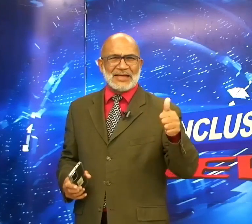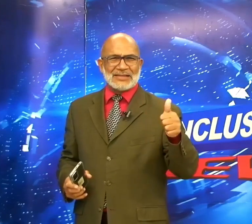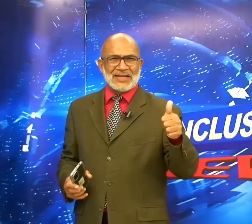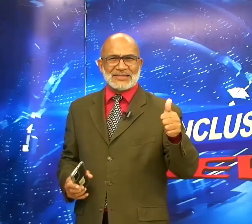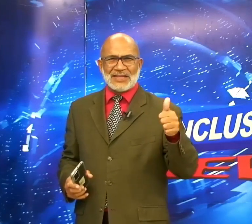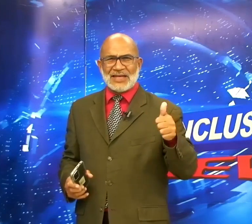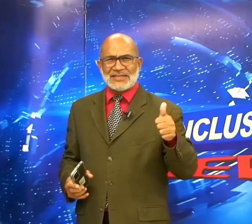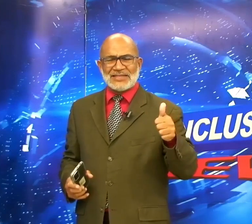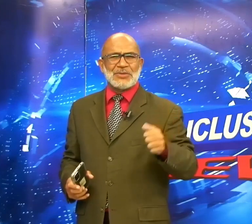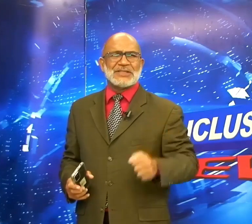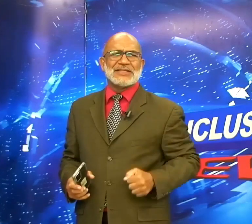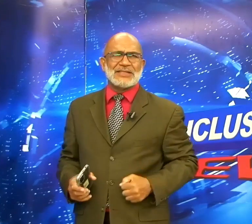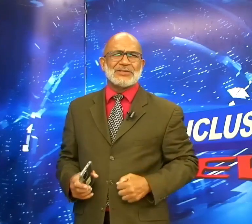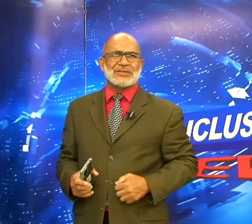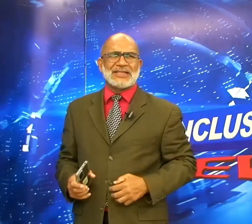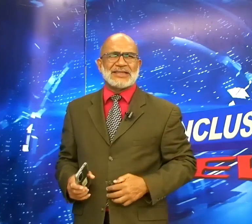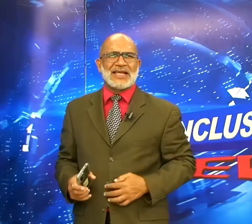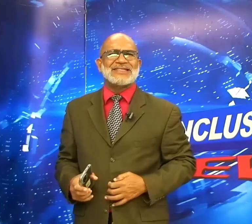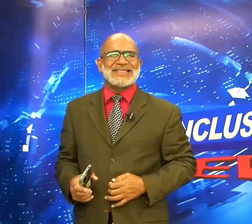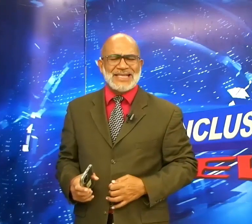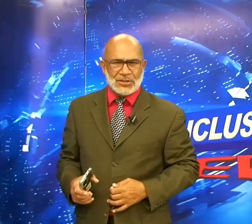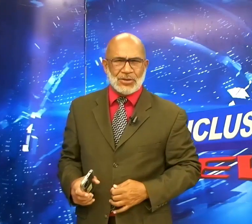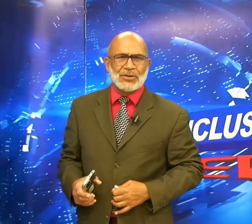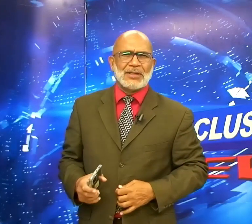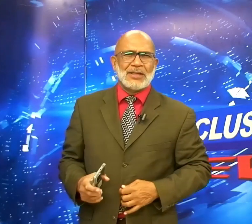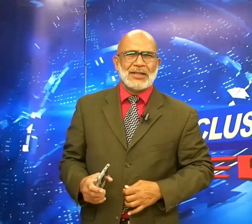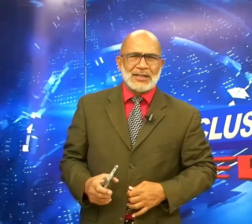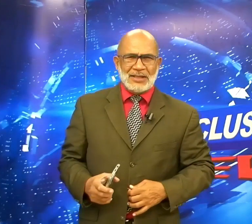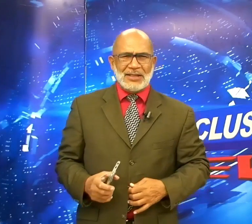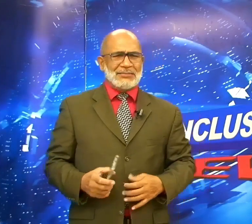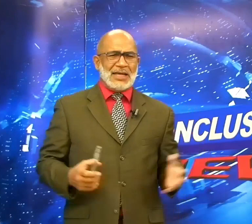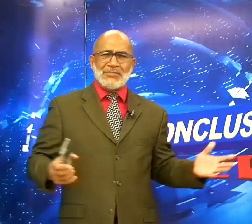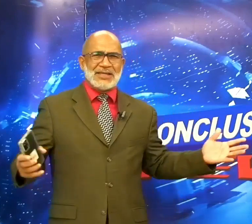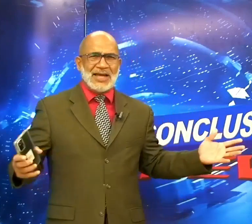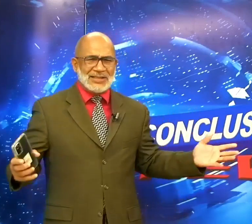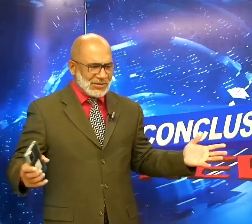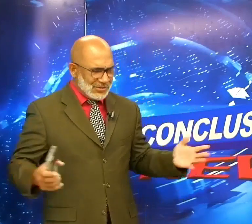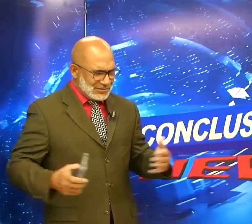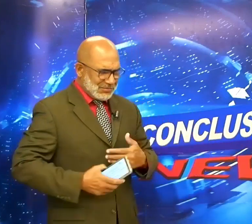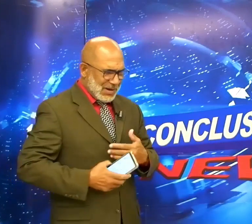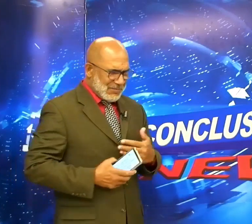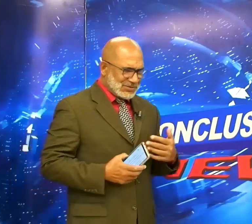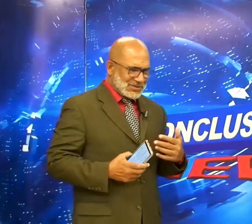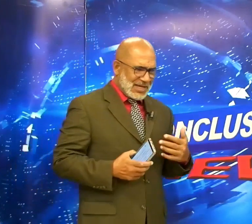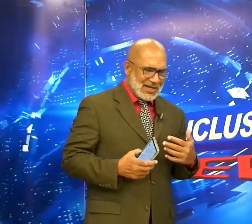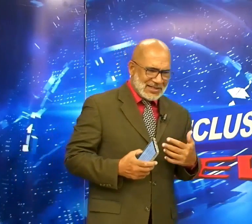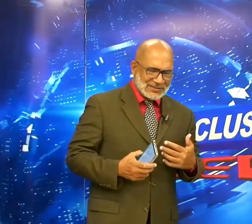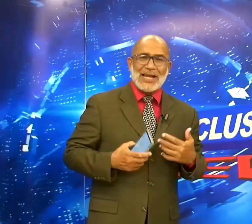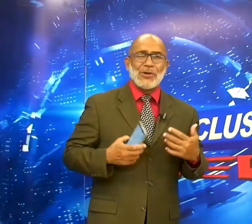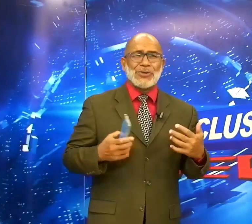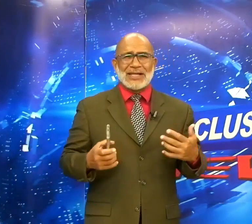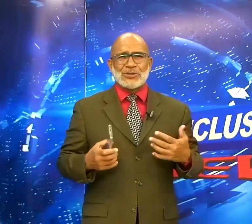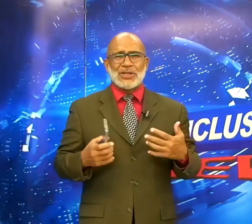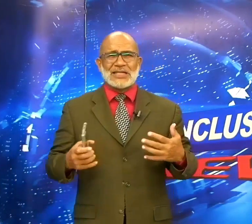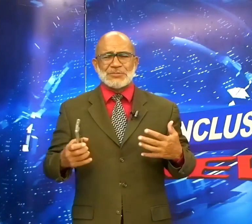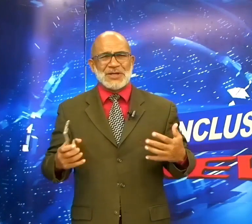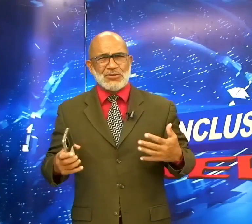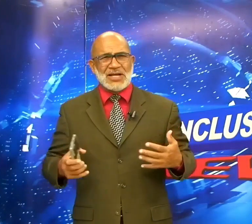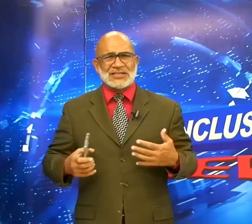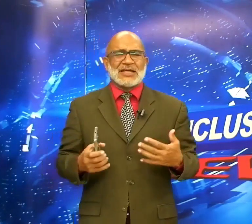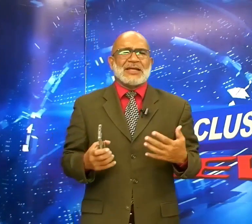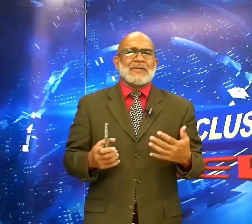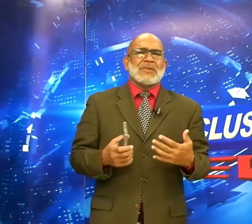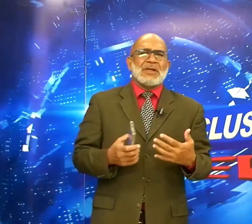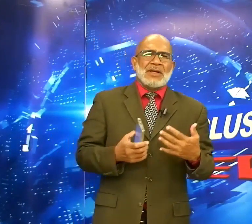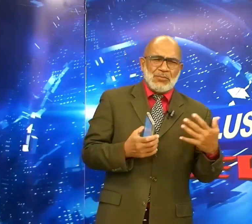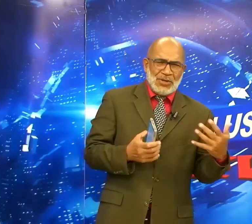Visión, desde Samaná, Canal 3, 35 y 335. Y de inmediato vamos a saludar a todas esas personas